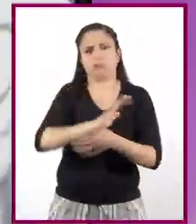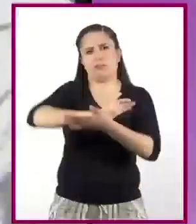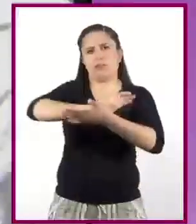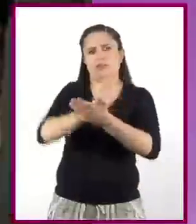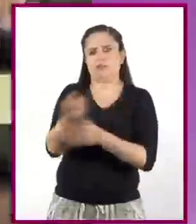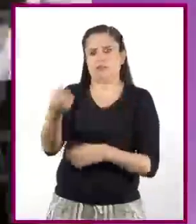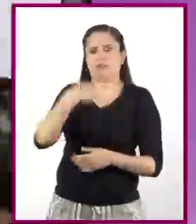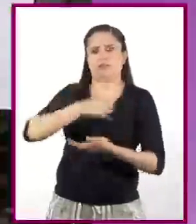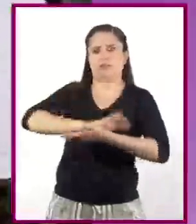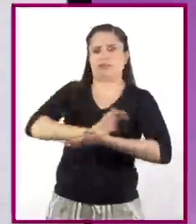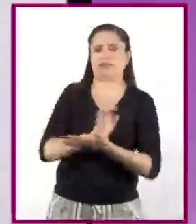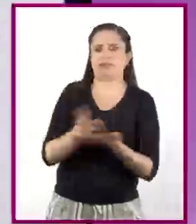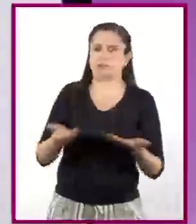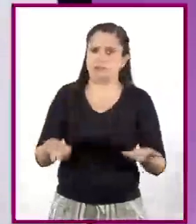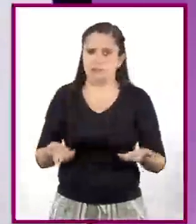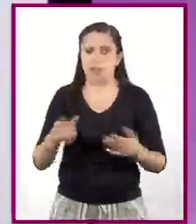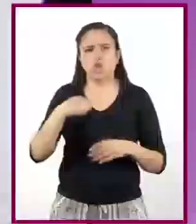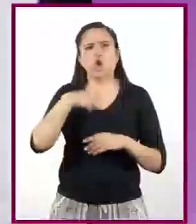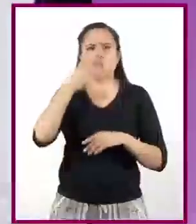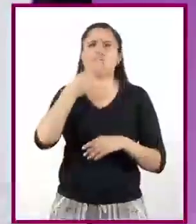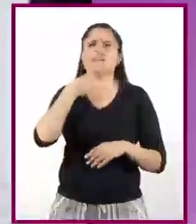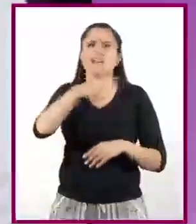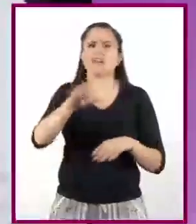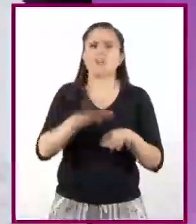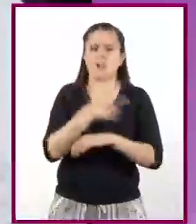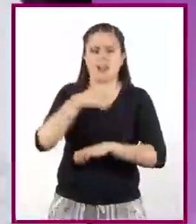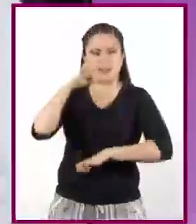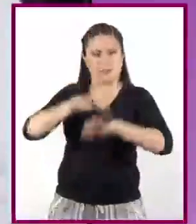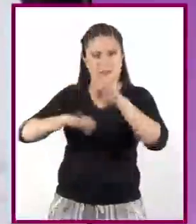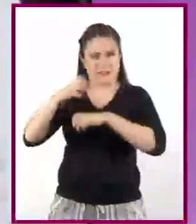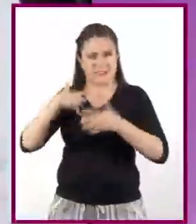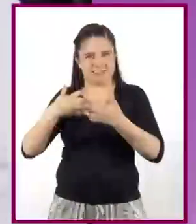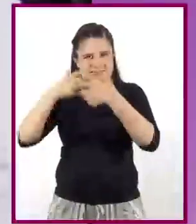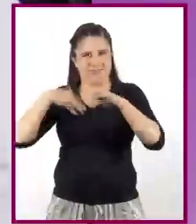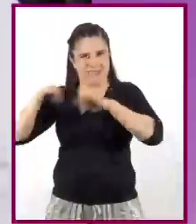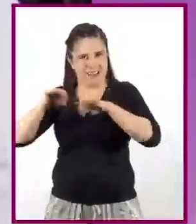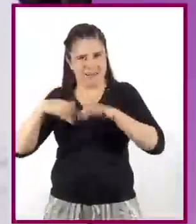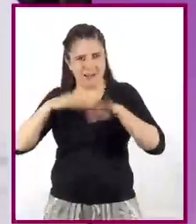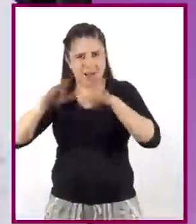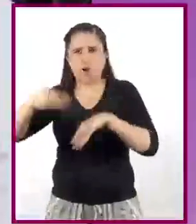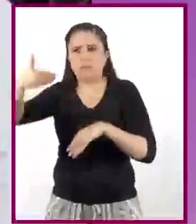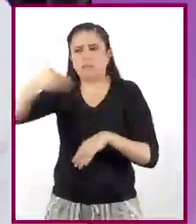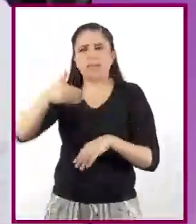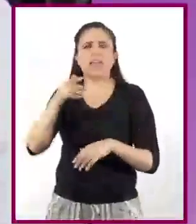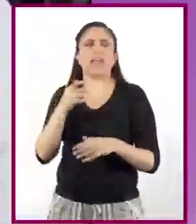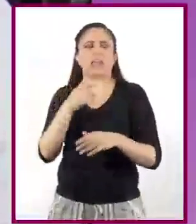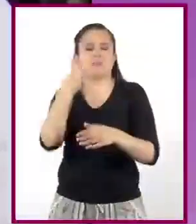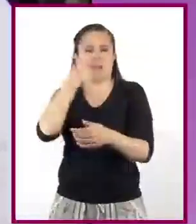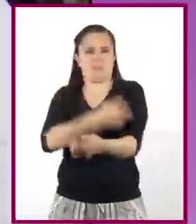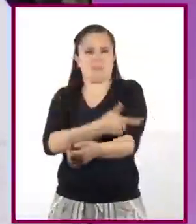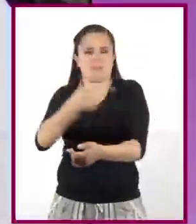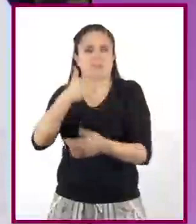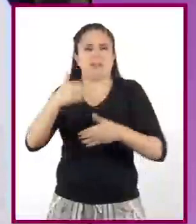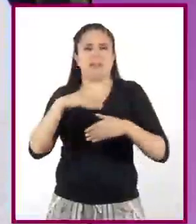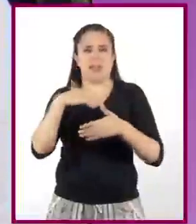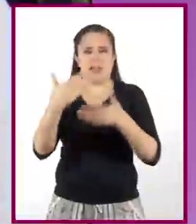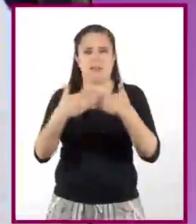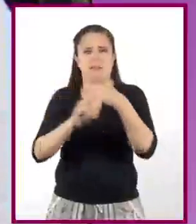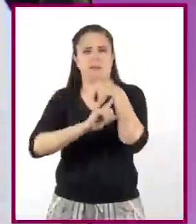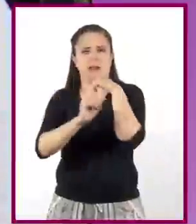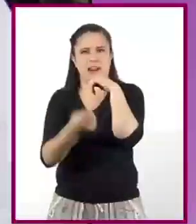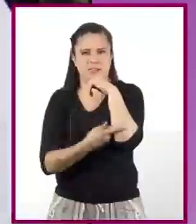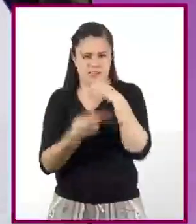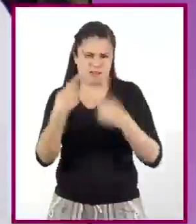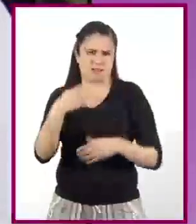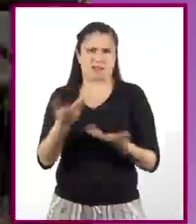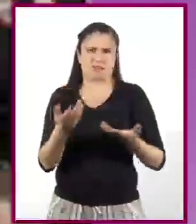hacia mi persona. Vine por una queja porque en la empresa en que voy a laborar me pidieron una prueba de embarazo para poderme contratar, pero pues yo creo que